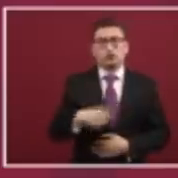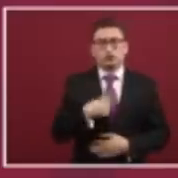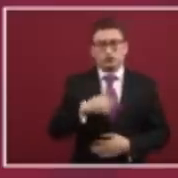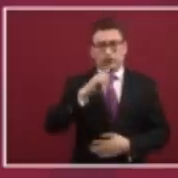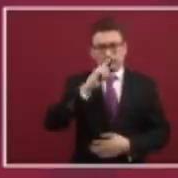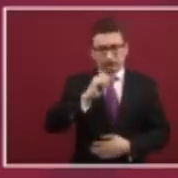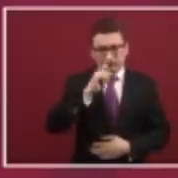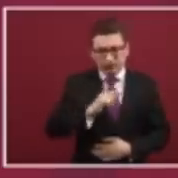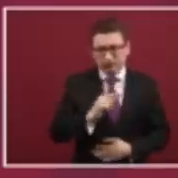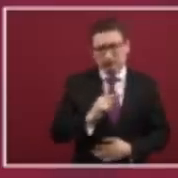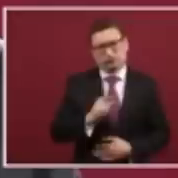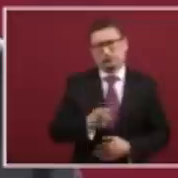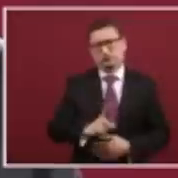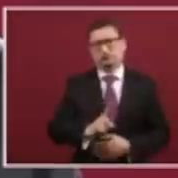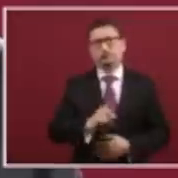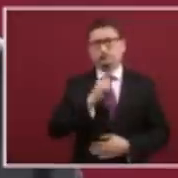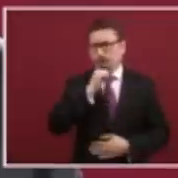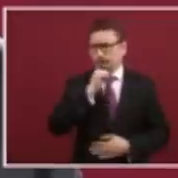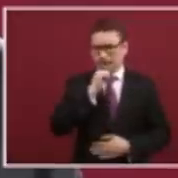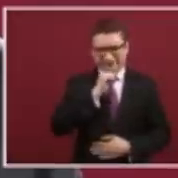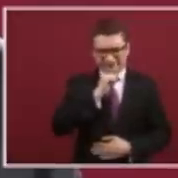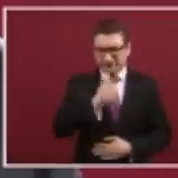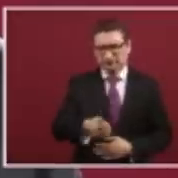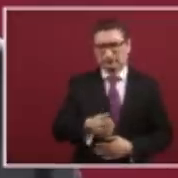fallar en nada,